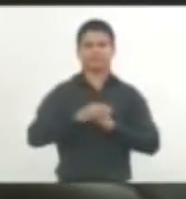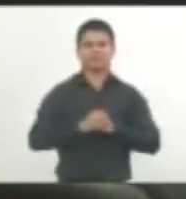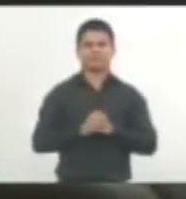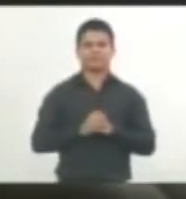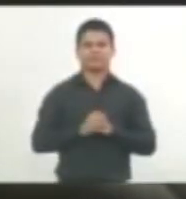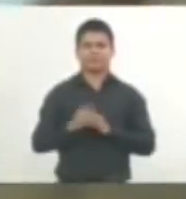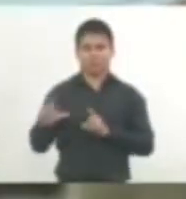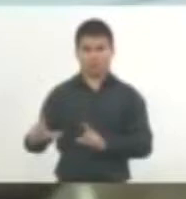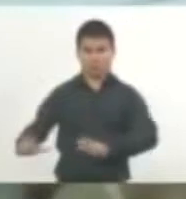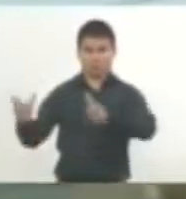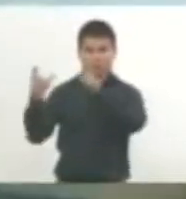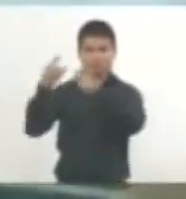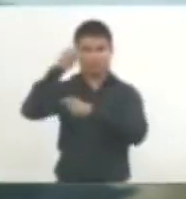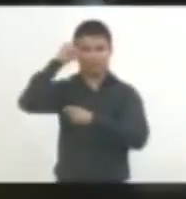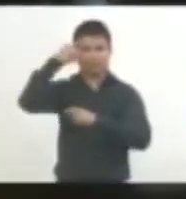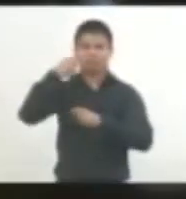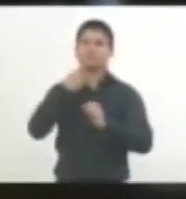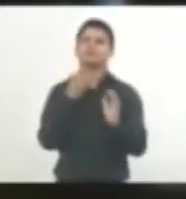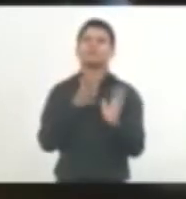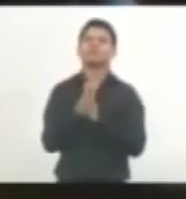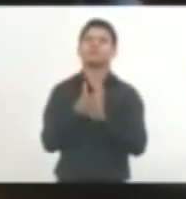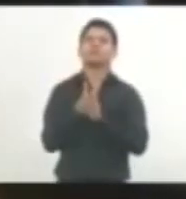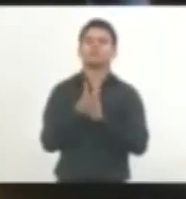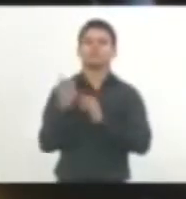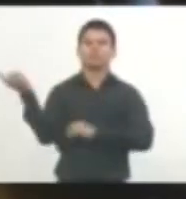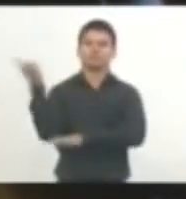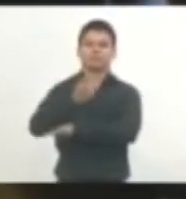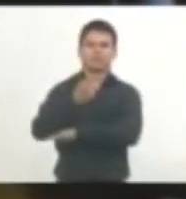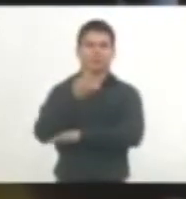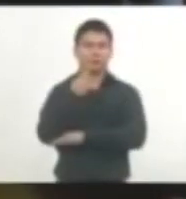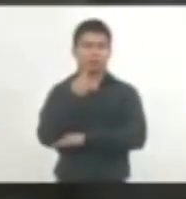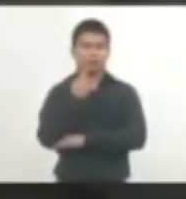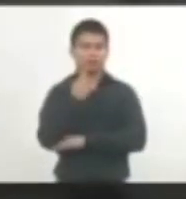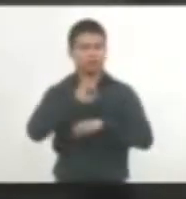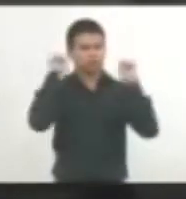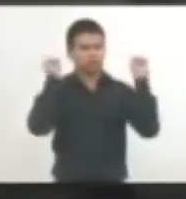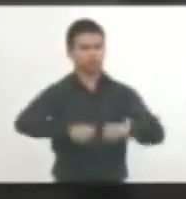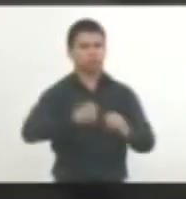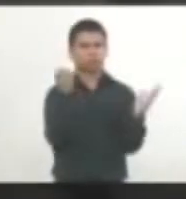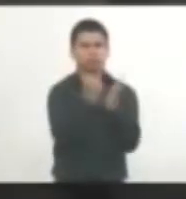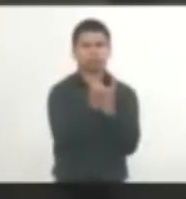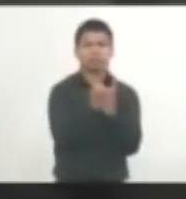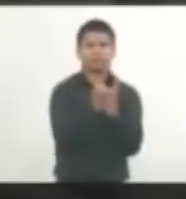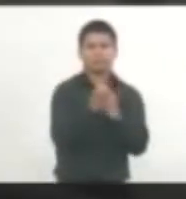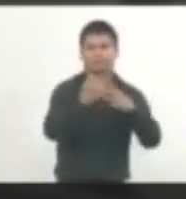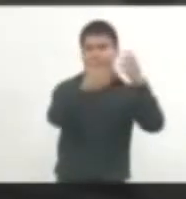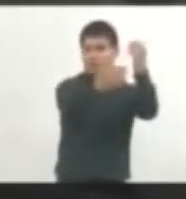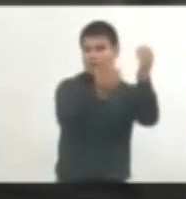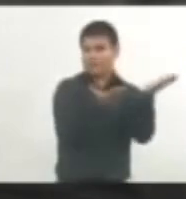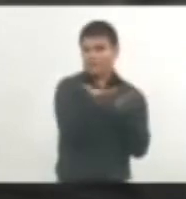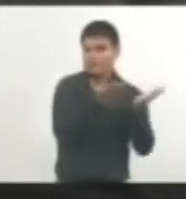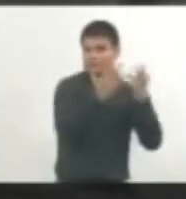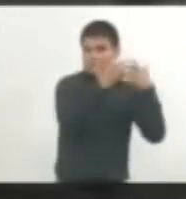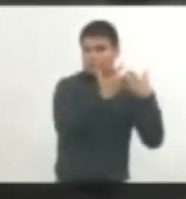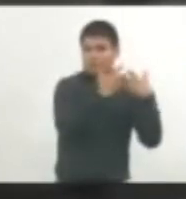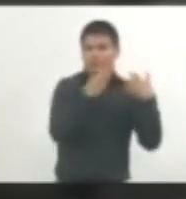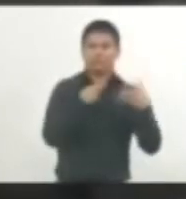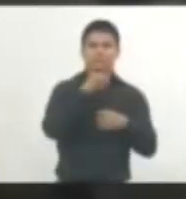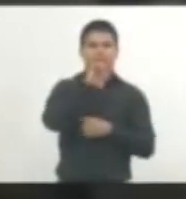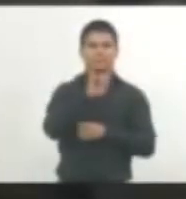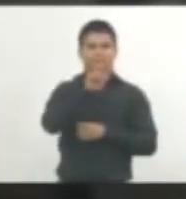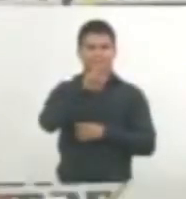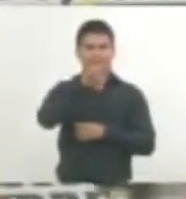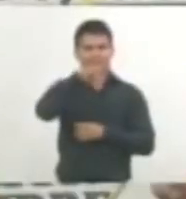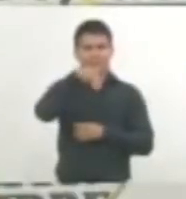El Consejo de Estado falló en favor del concepto entregado por la Superintendencia de Industria y Comercio relacionada con la ratificación de la doctora Ivonne